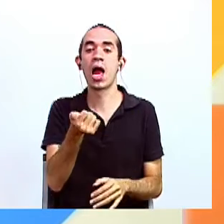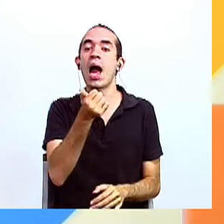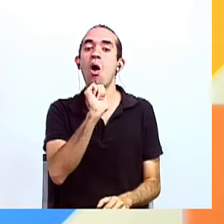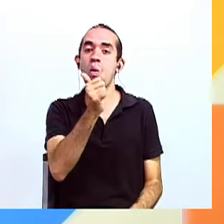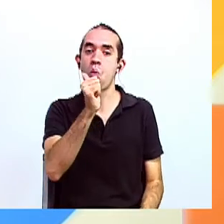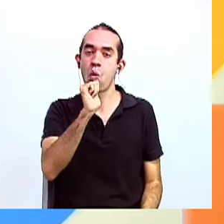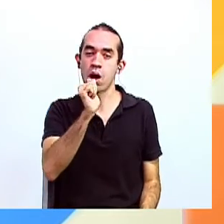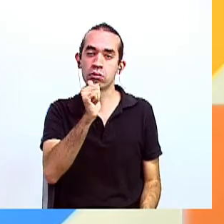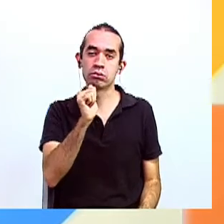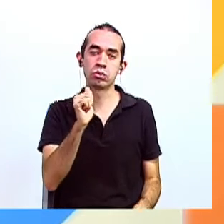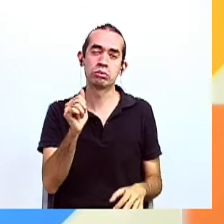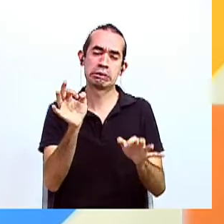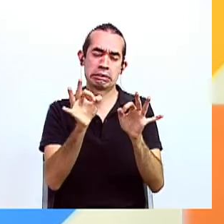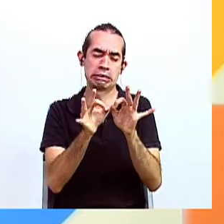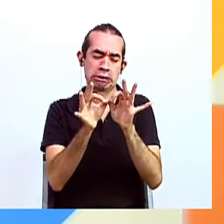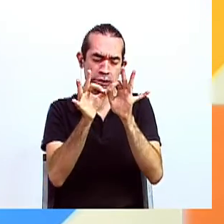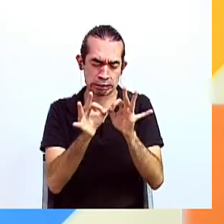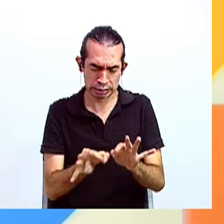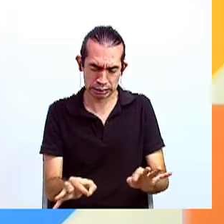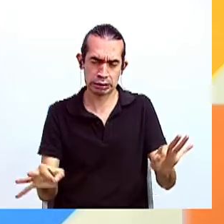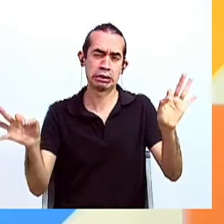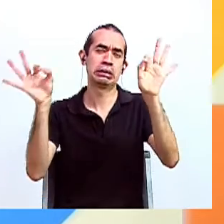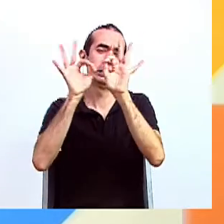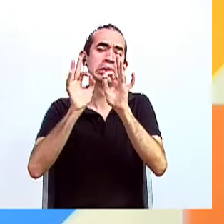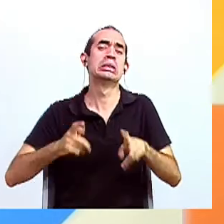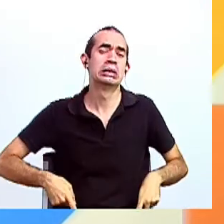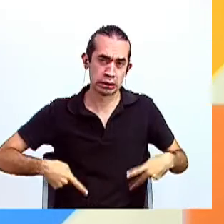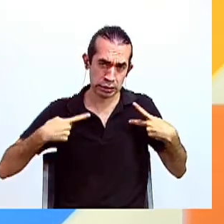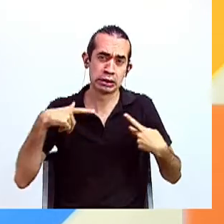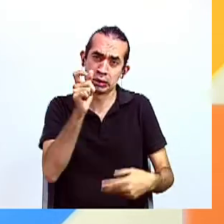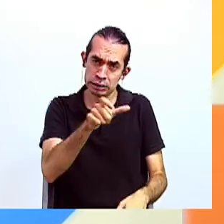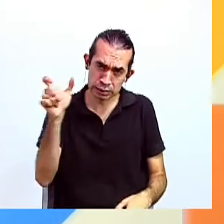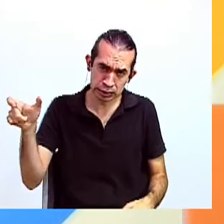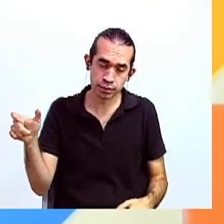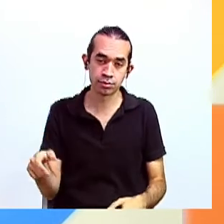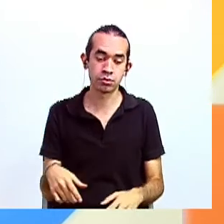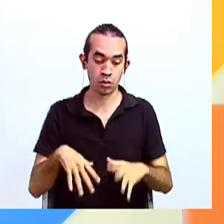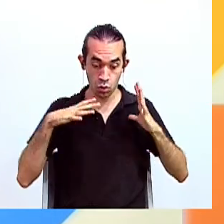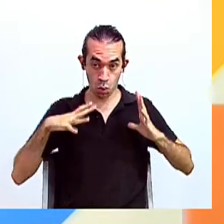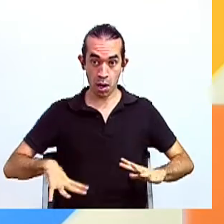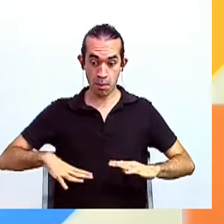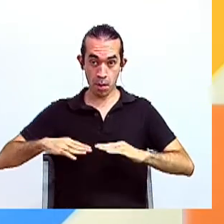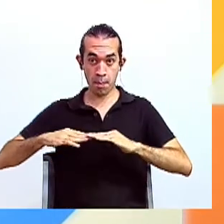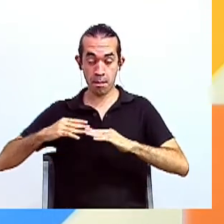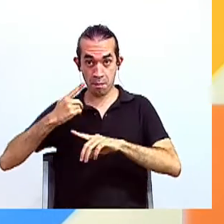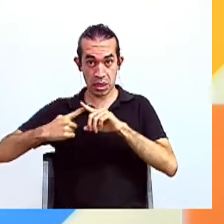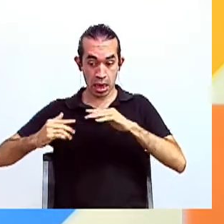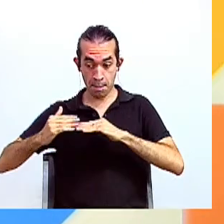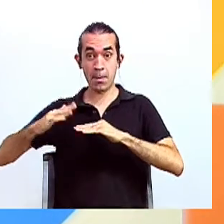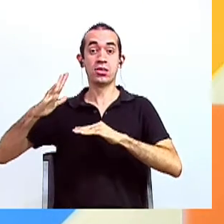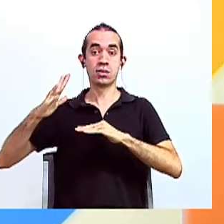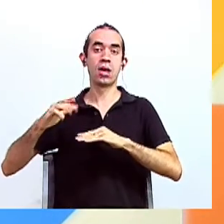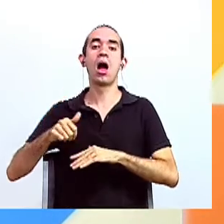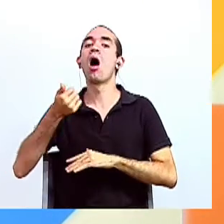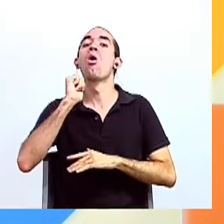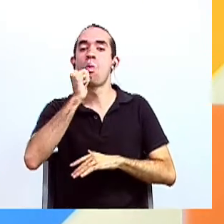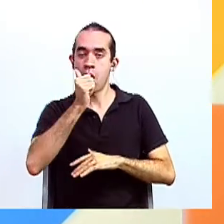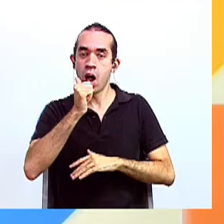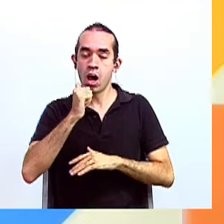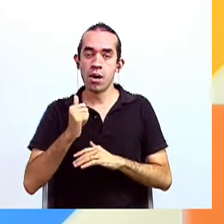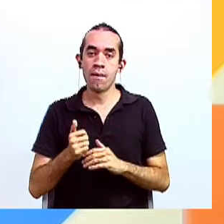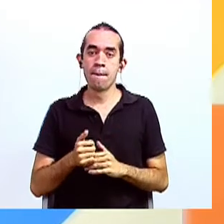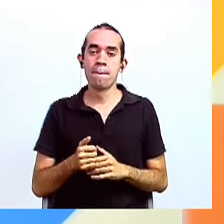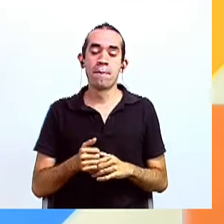es extremadamente importante para los seres vivos. Más de la mitad de nuestro cuerpo está compuesta por agua y si hablamos de